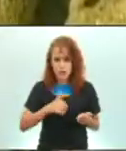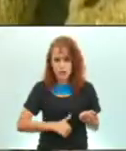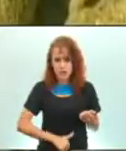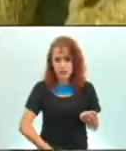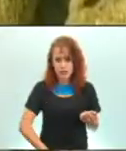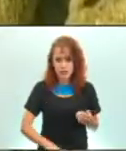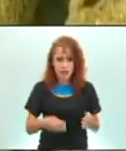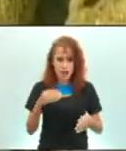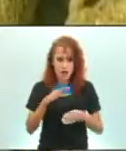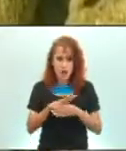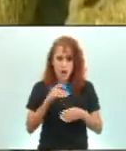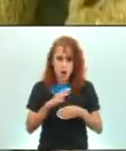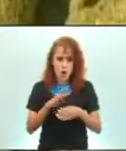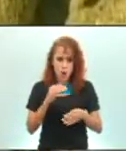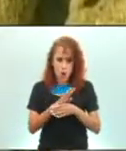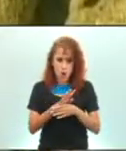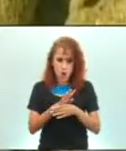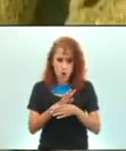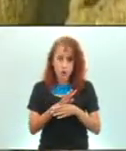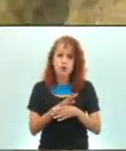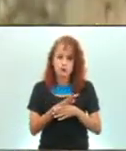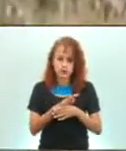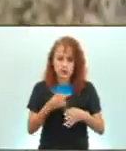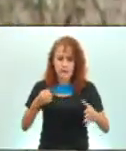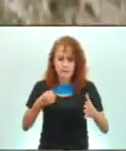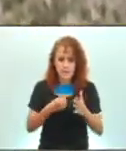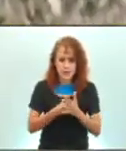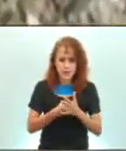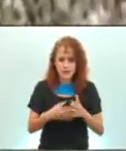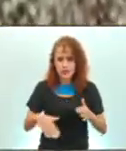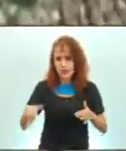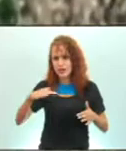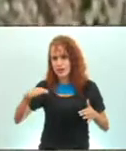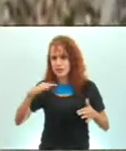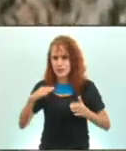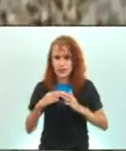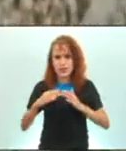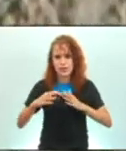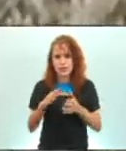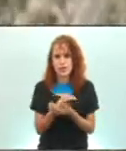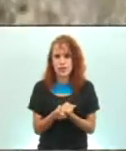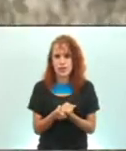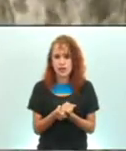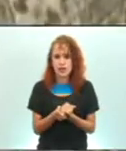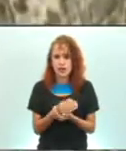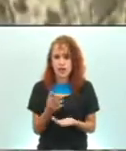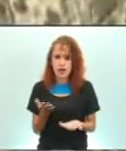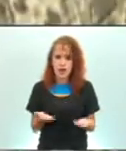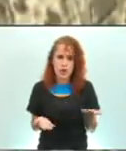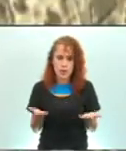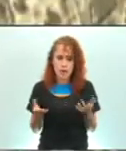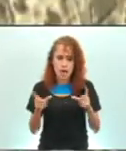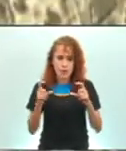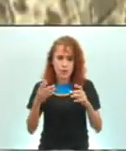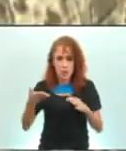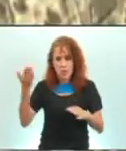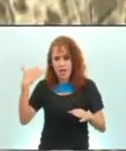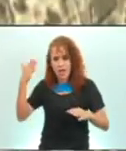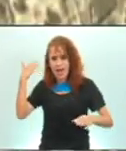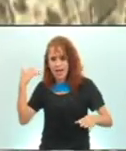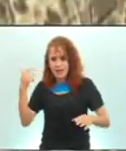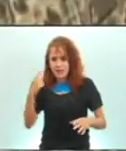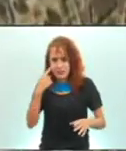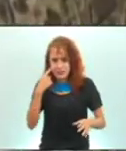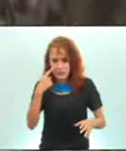Cuando nací, ya las zonas costeras soportaban la enorme presión del crecimiento de las ciudades. Al comparar las fotos del pasado,